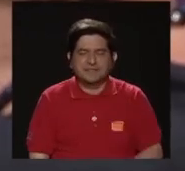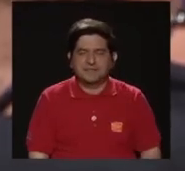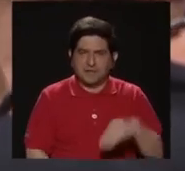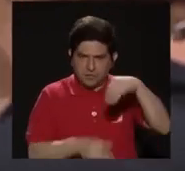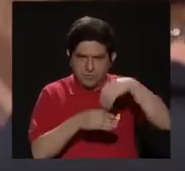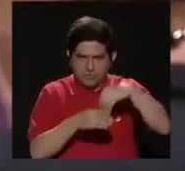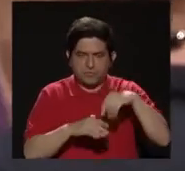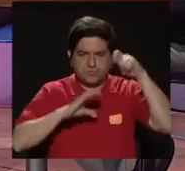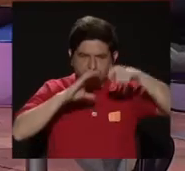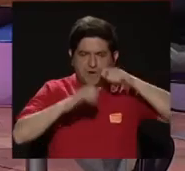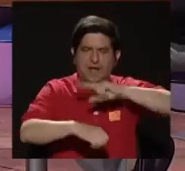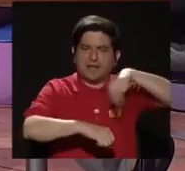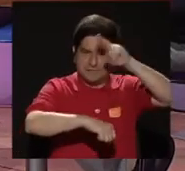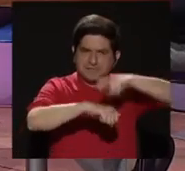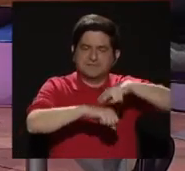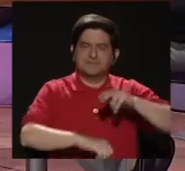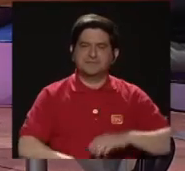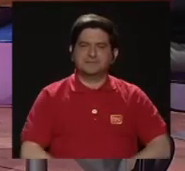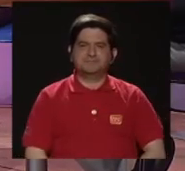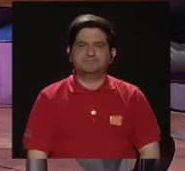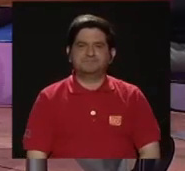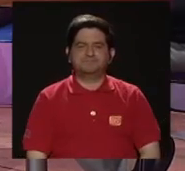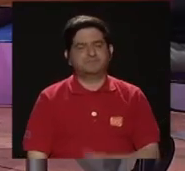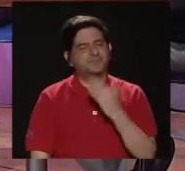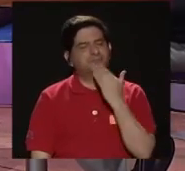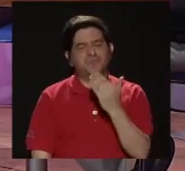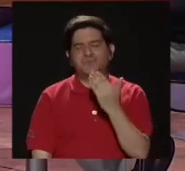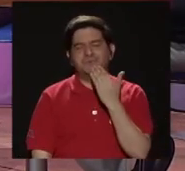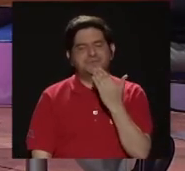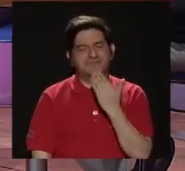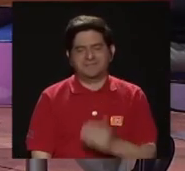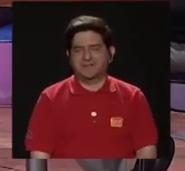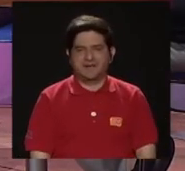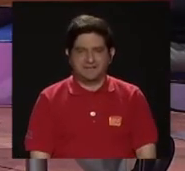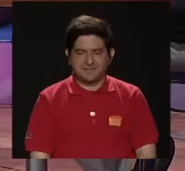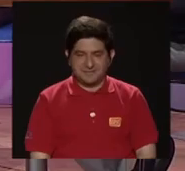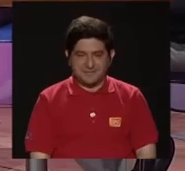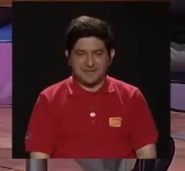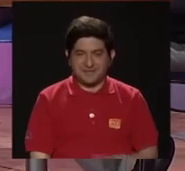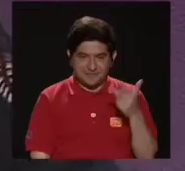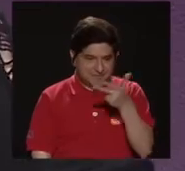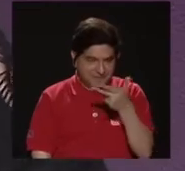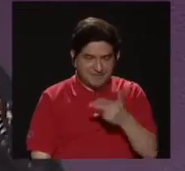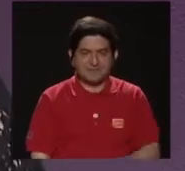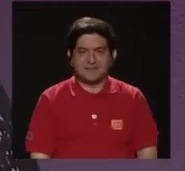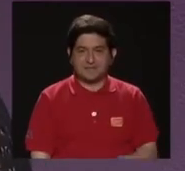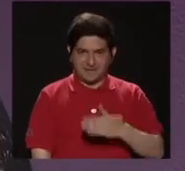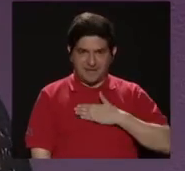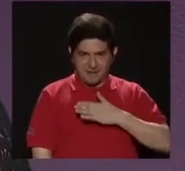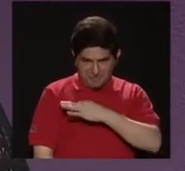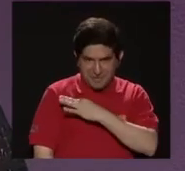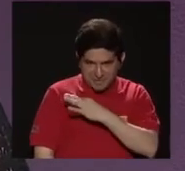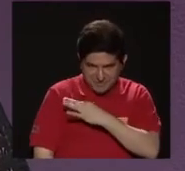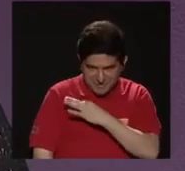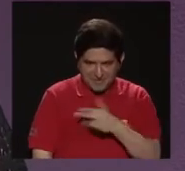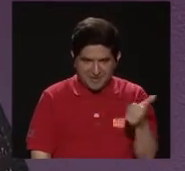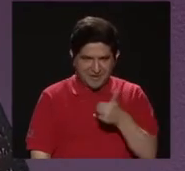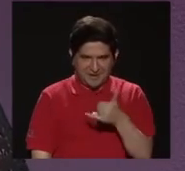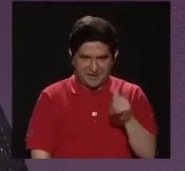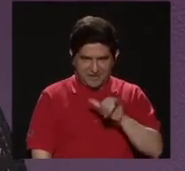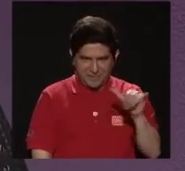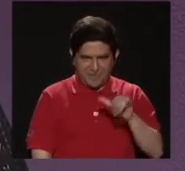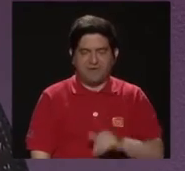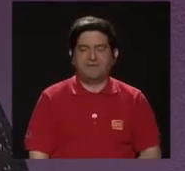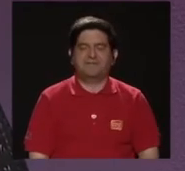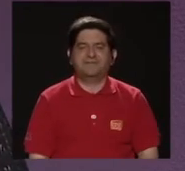cinematografía nacional. No, muchas gracias a las dos y a vos por invitarme y por invitarnos a todas a hablar de esta